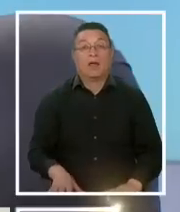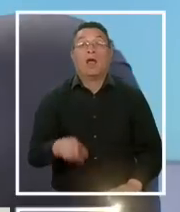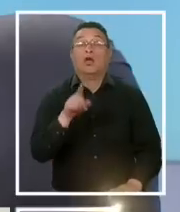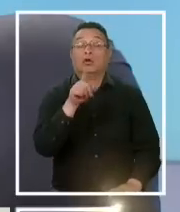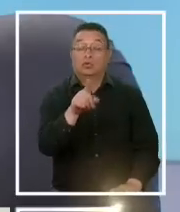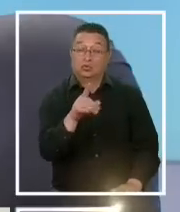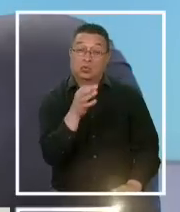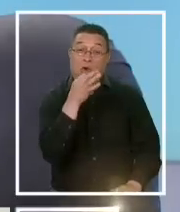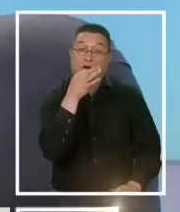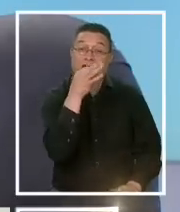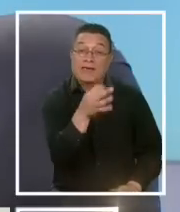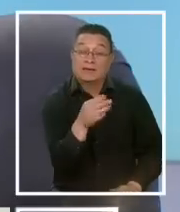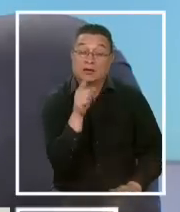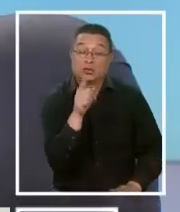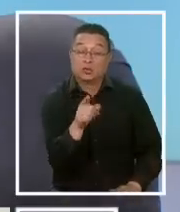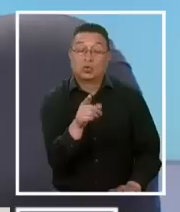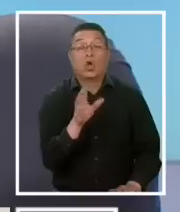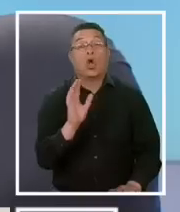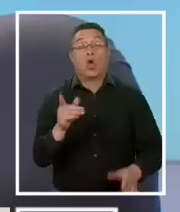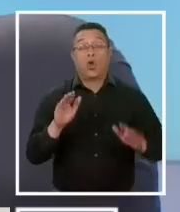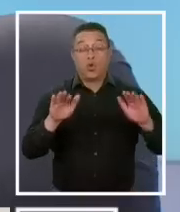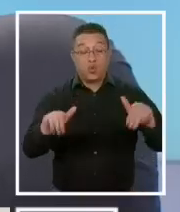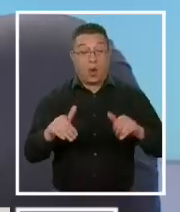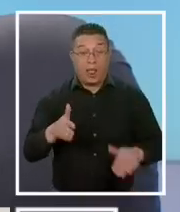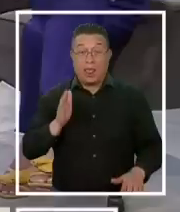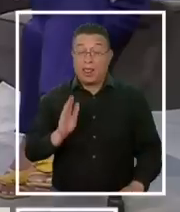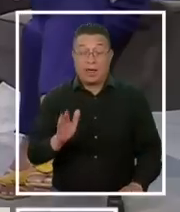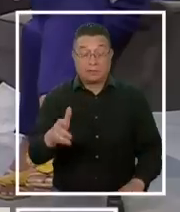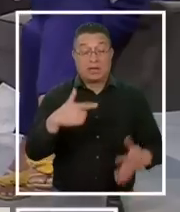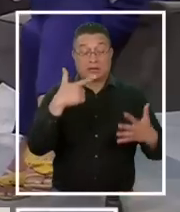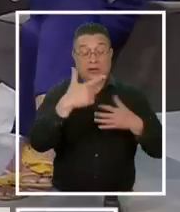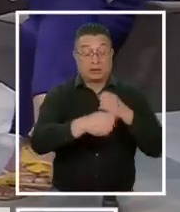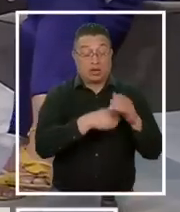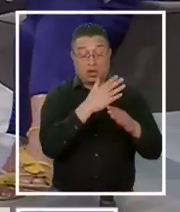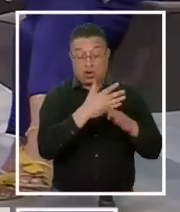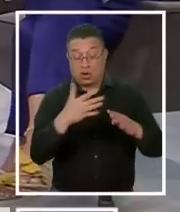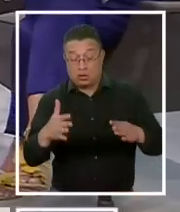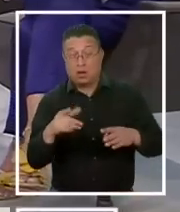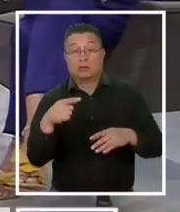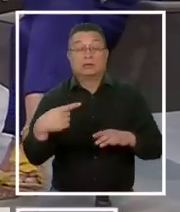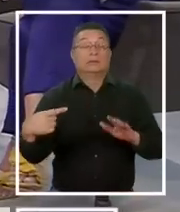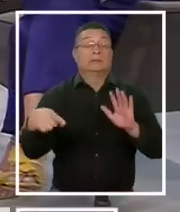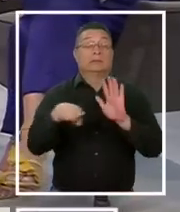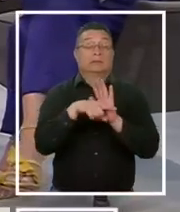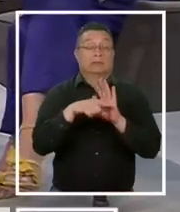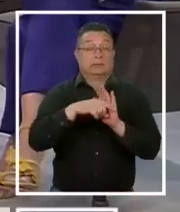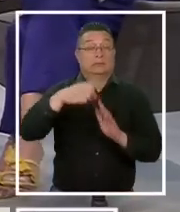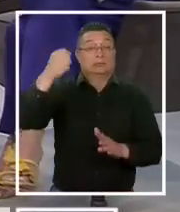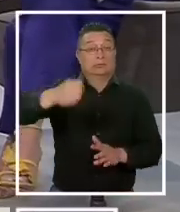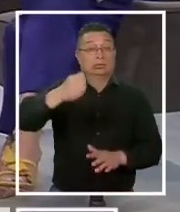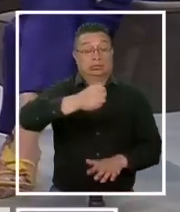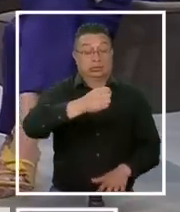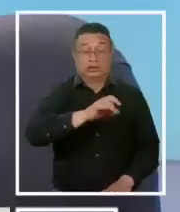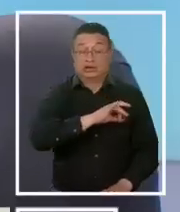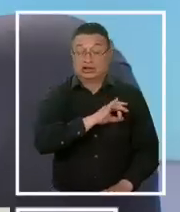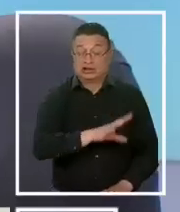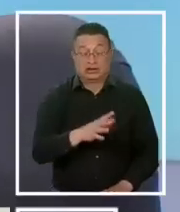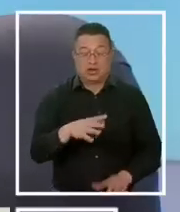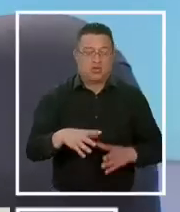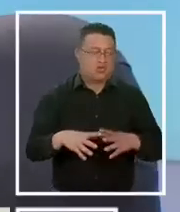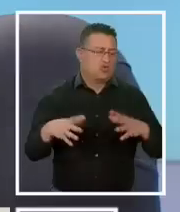usted dice que si se nos mantenemos igual cierto que los últimos siete años las consecuencias para la criminalidad del país son